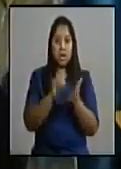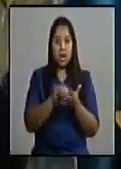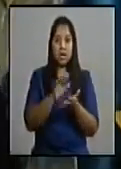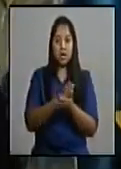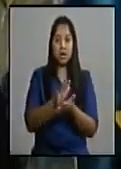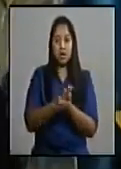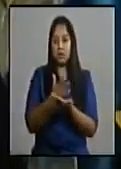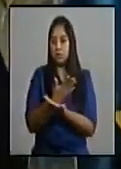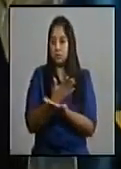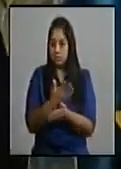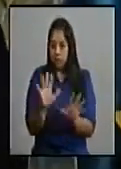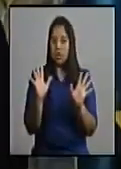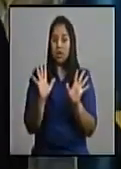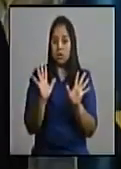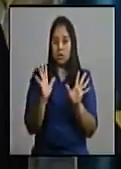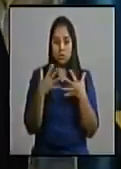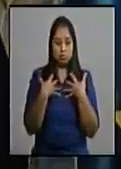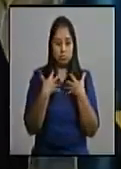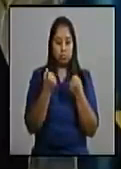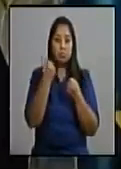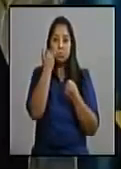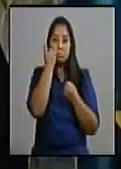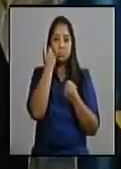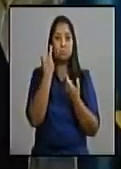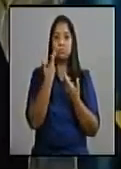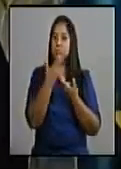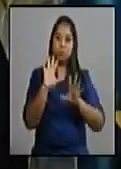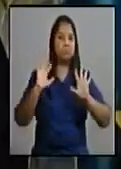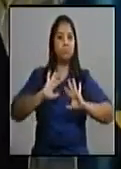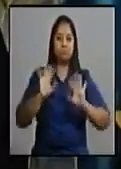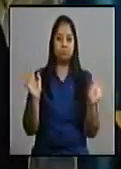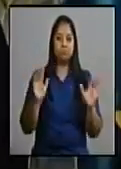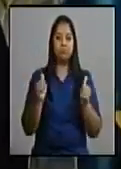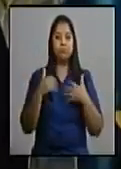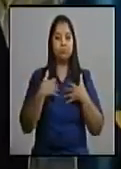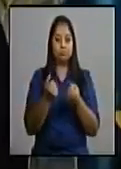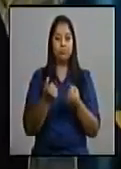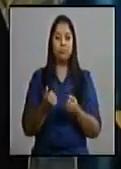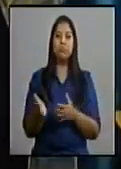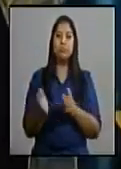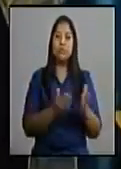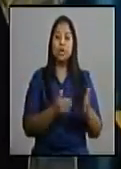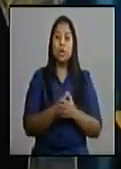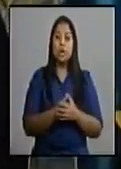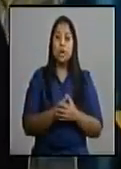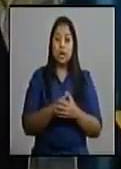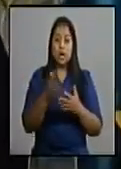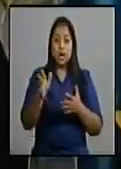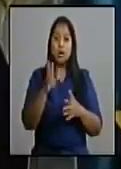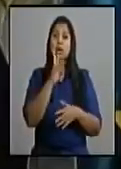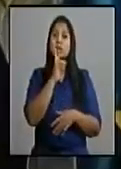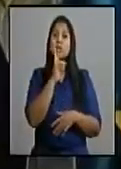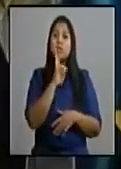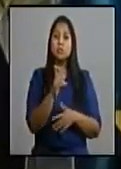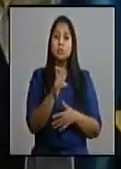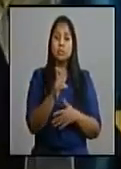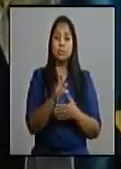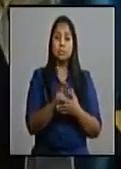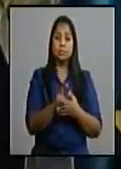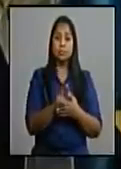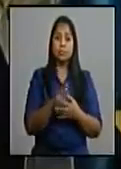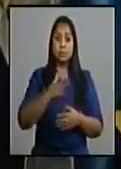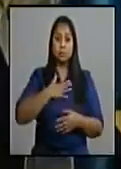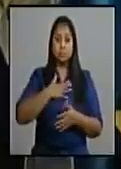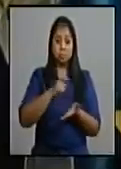que la enfermedad ha cedido. Con respecto a los resultados de